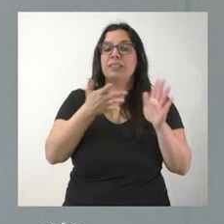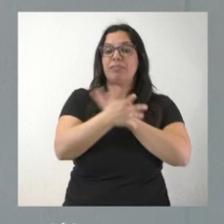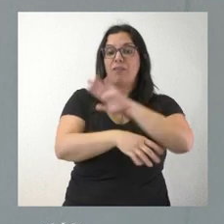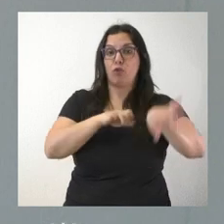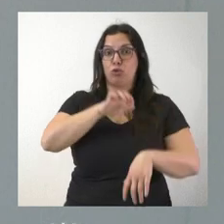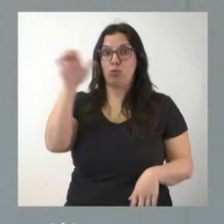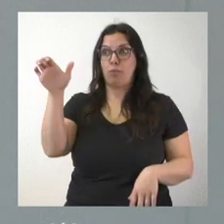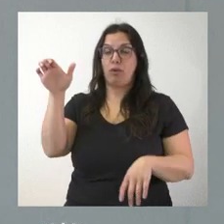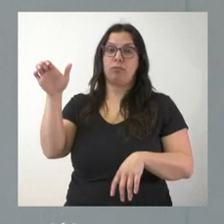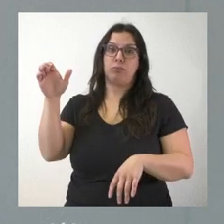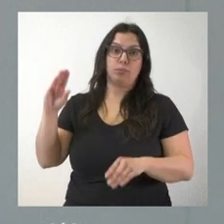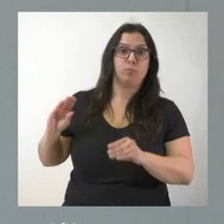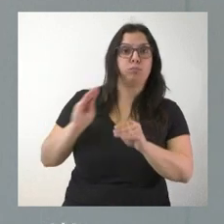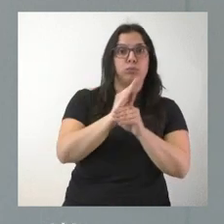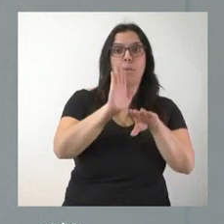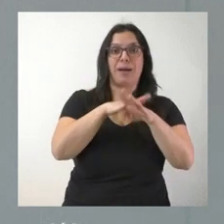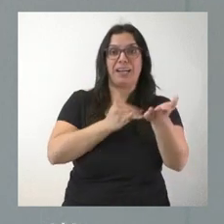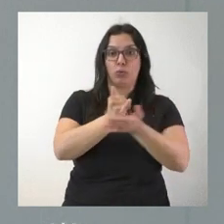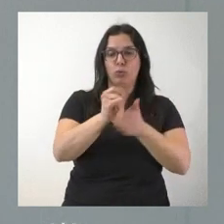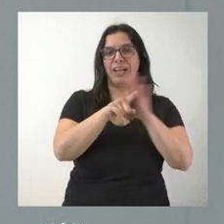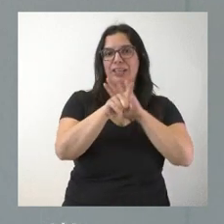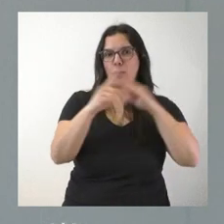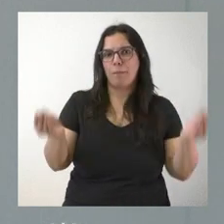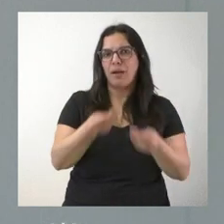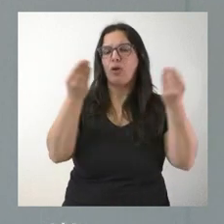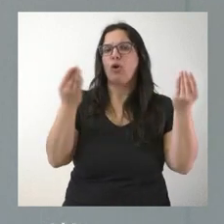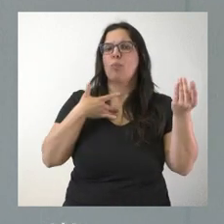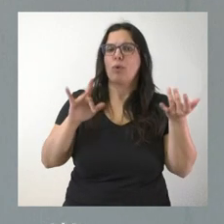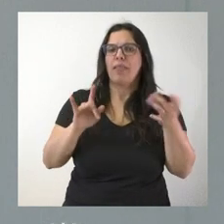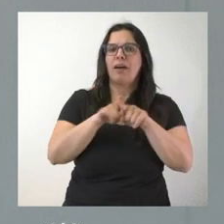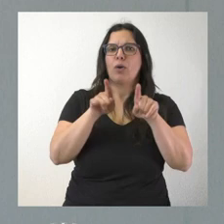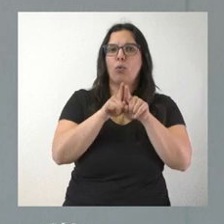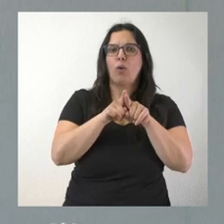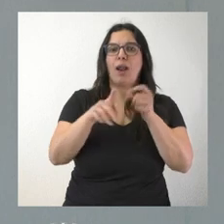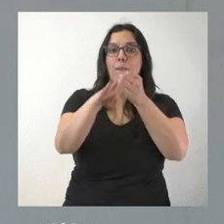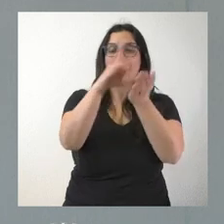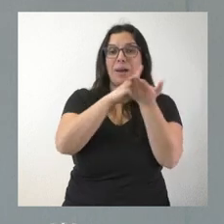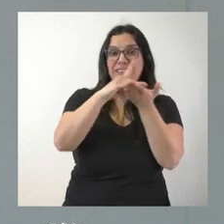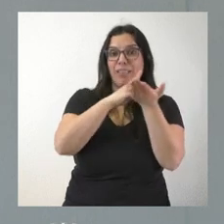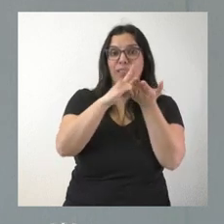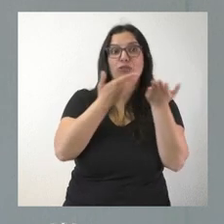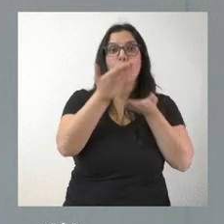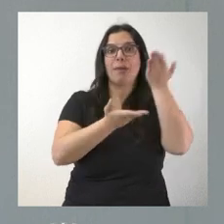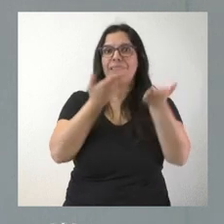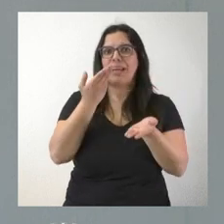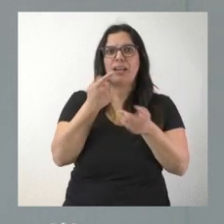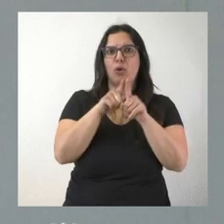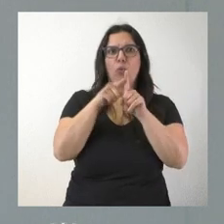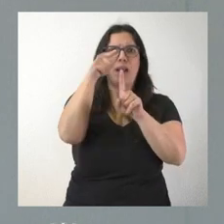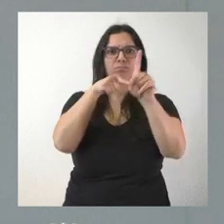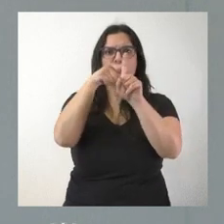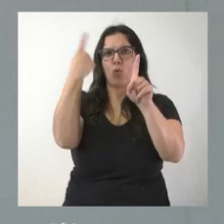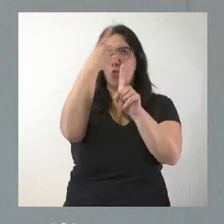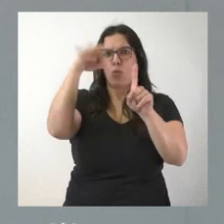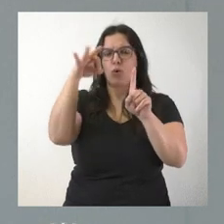pac se gestione mejor se permita interconectar las bases de datos de solicitud única con la aplicación de